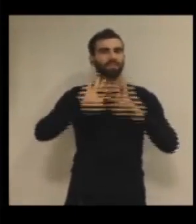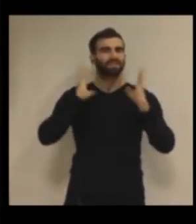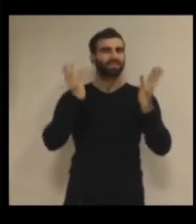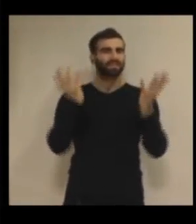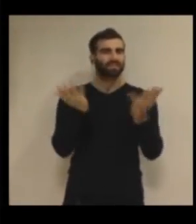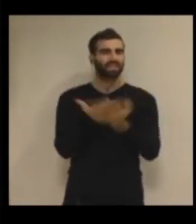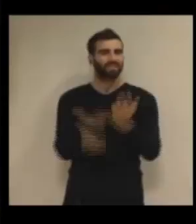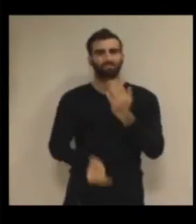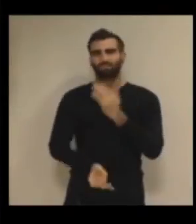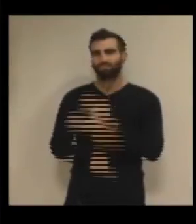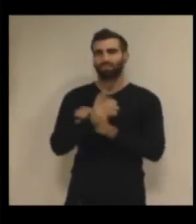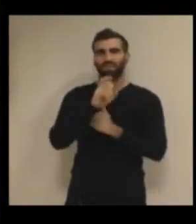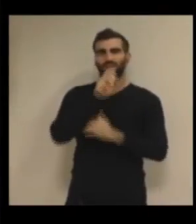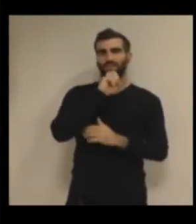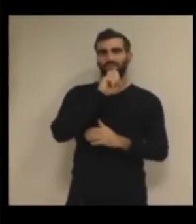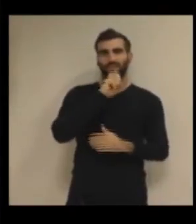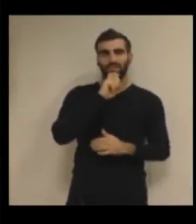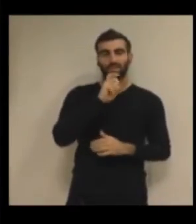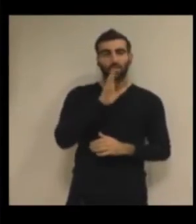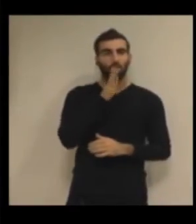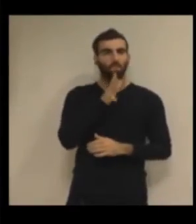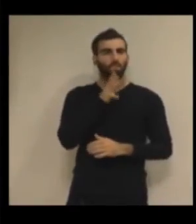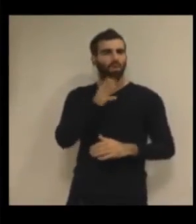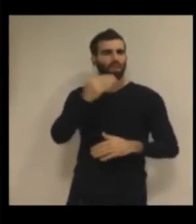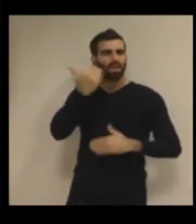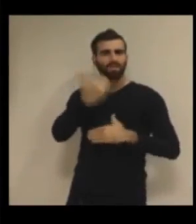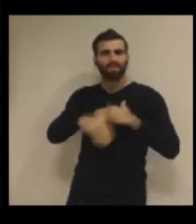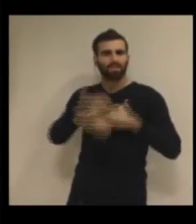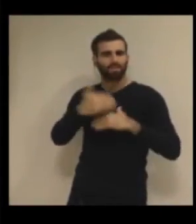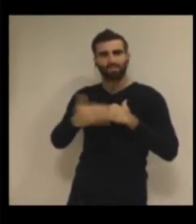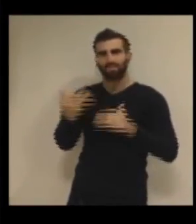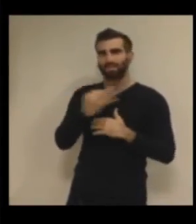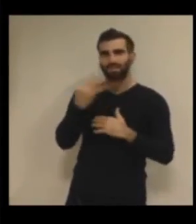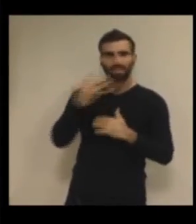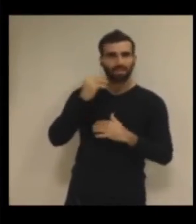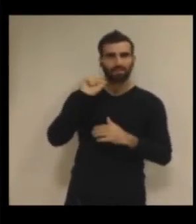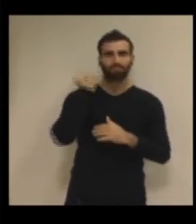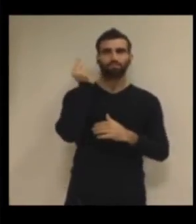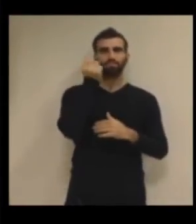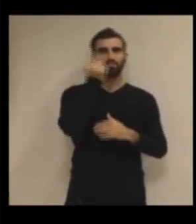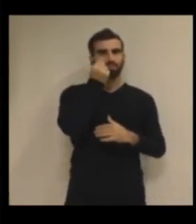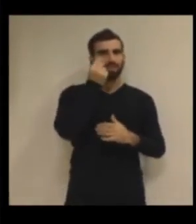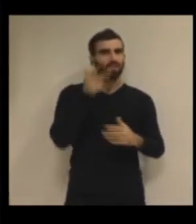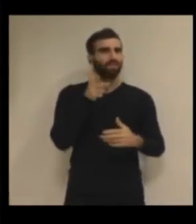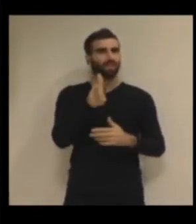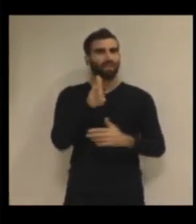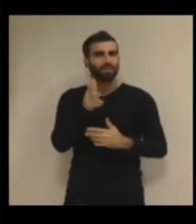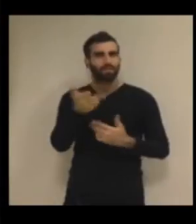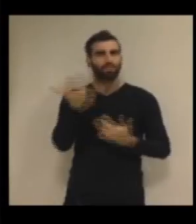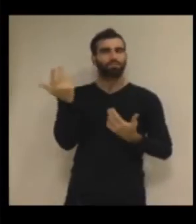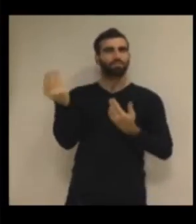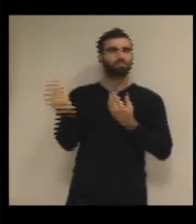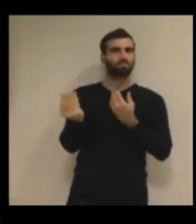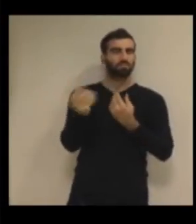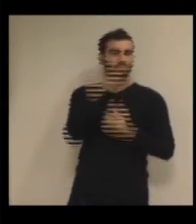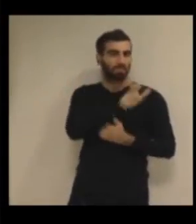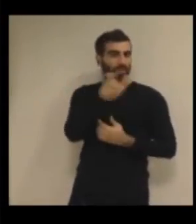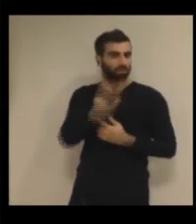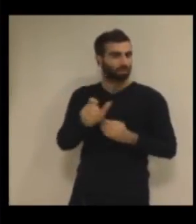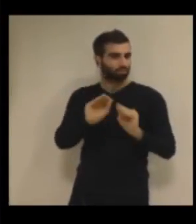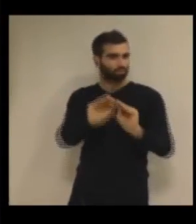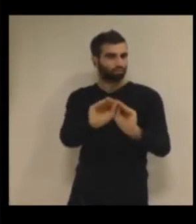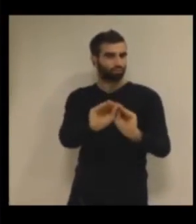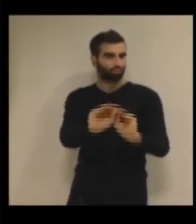requiere tener en cuenta todas las diferentes limitaciones, necesidades, expectativas, derechos, etcétera, etcétera, de toda esta población, ¿no? Y entonces,